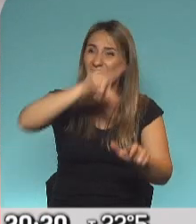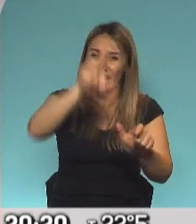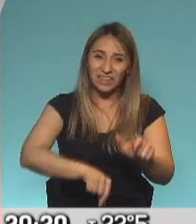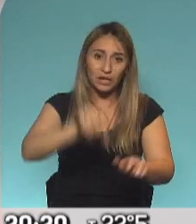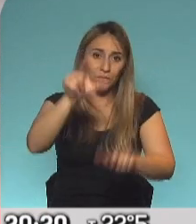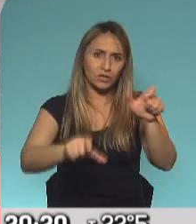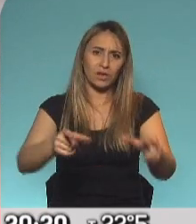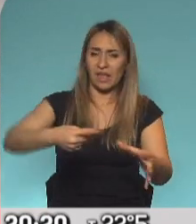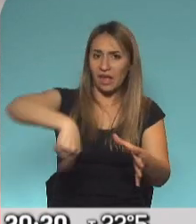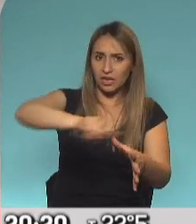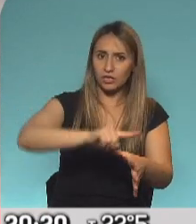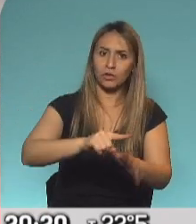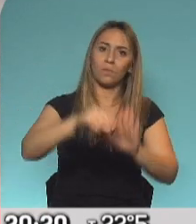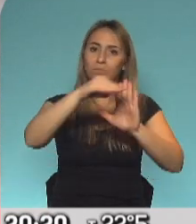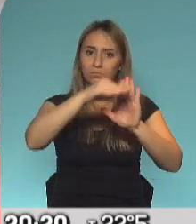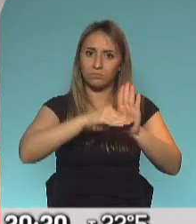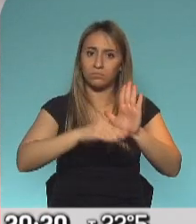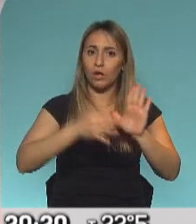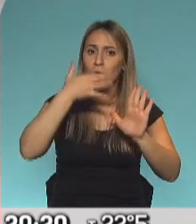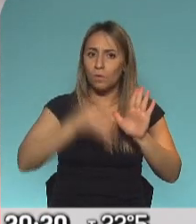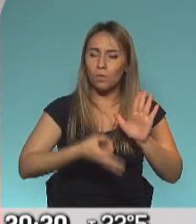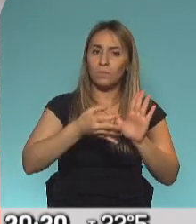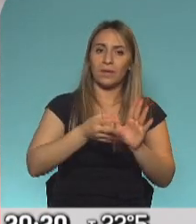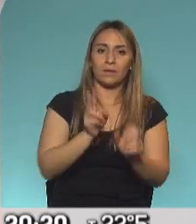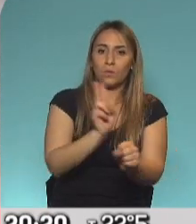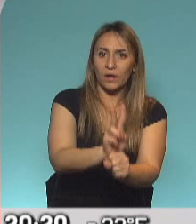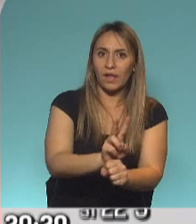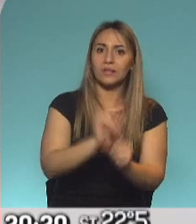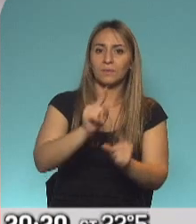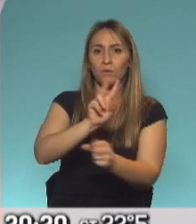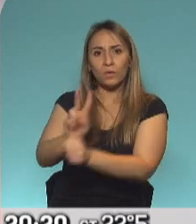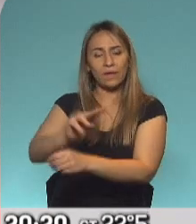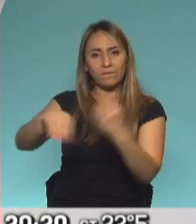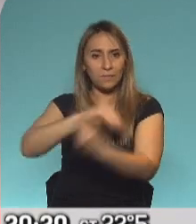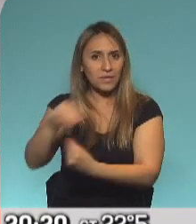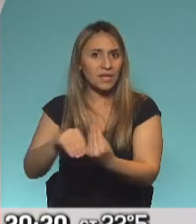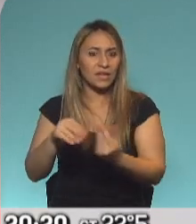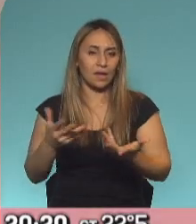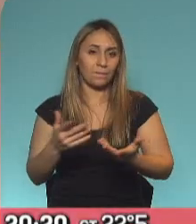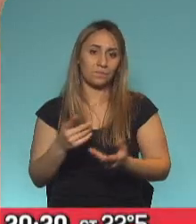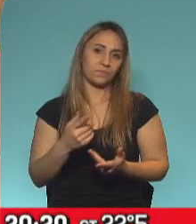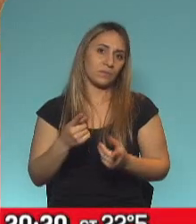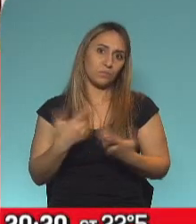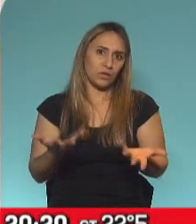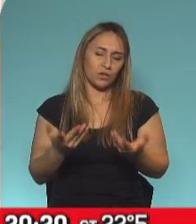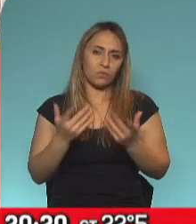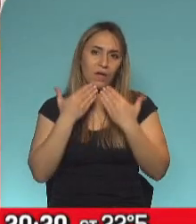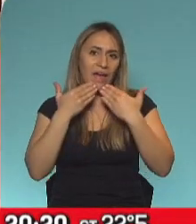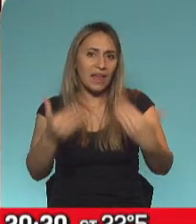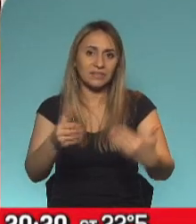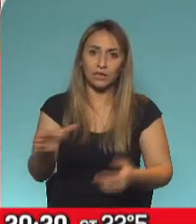las recaudos y todas las medidas necesarias para cuidarse ellos, para cuidar a sus familias, y tenemos que estar muy agradecidos por eso,